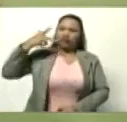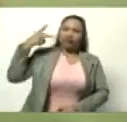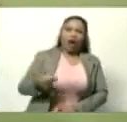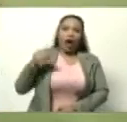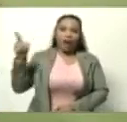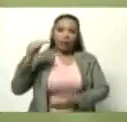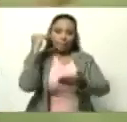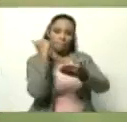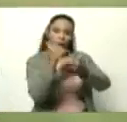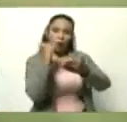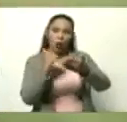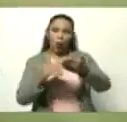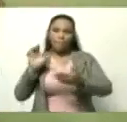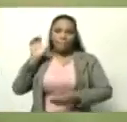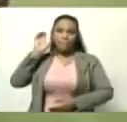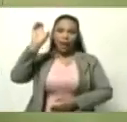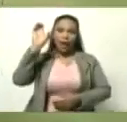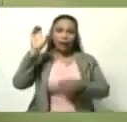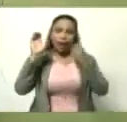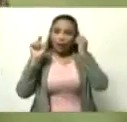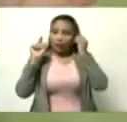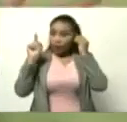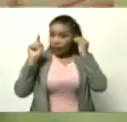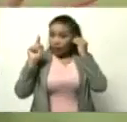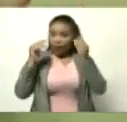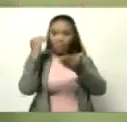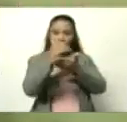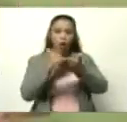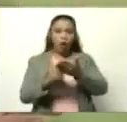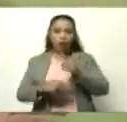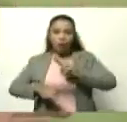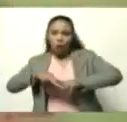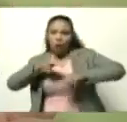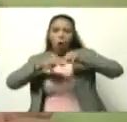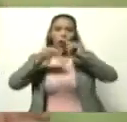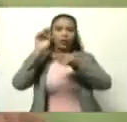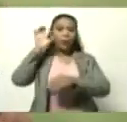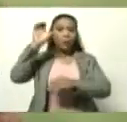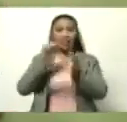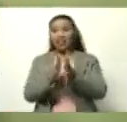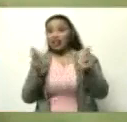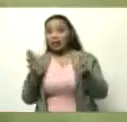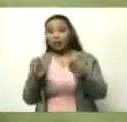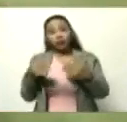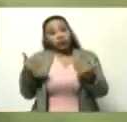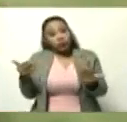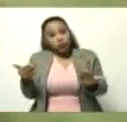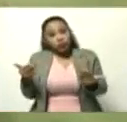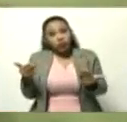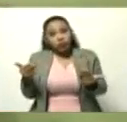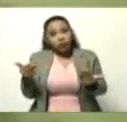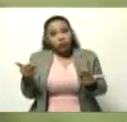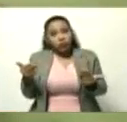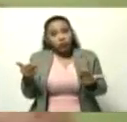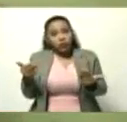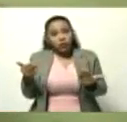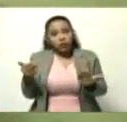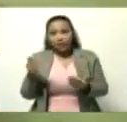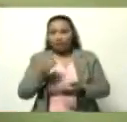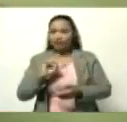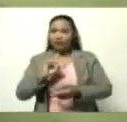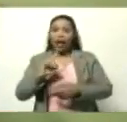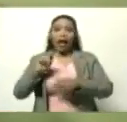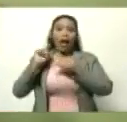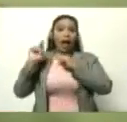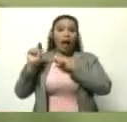agenda patriota de esa agenda de construcción de la patria grande un cierto y por el contrario ellos